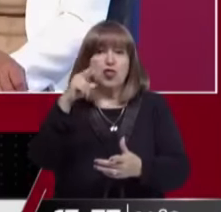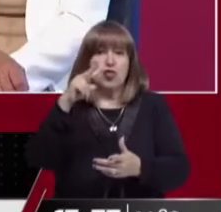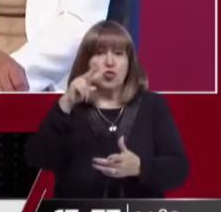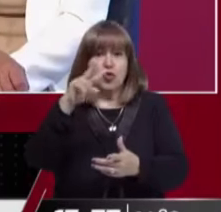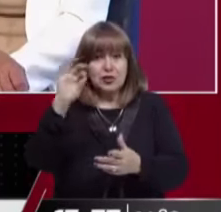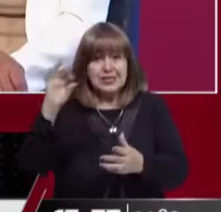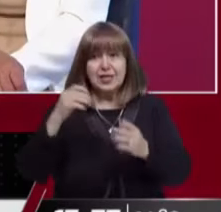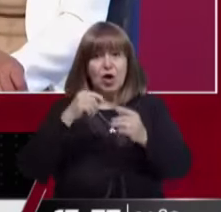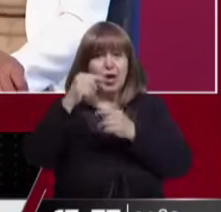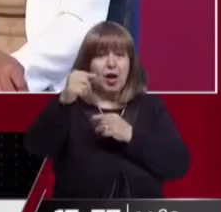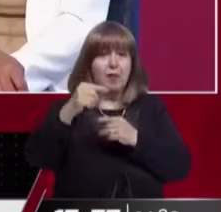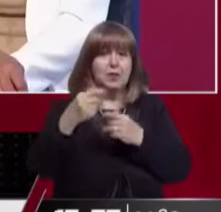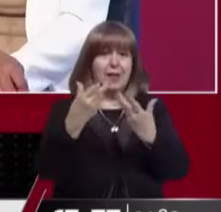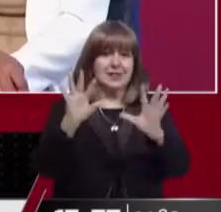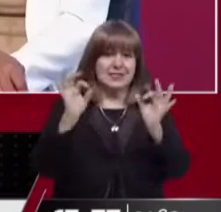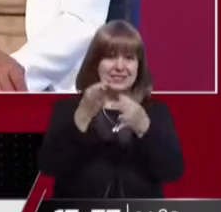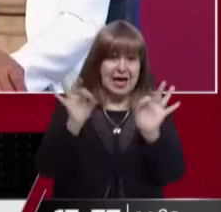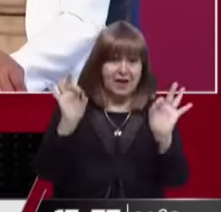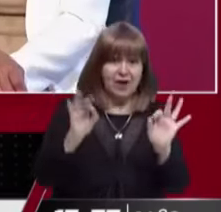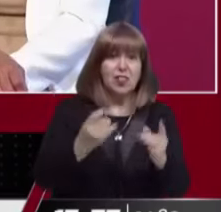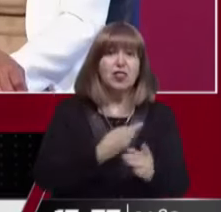quedes libre del huracán?